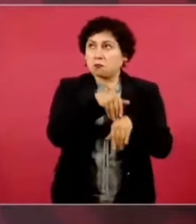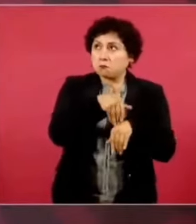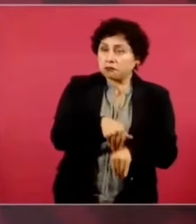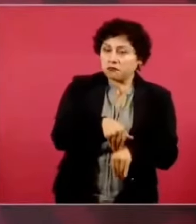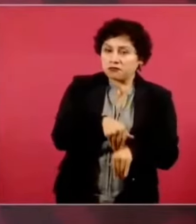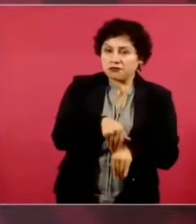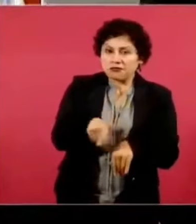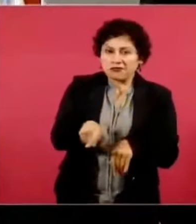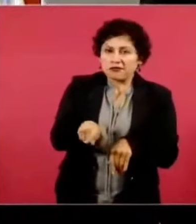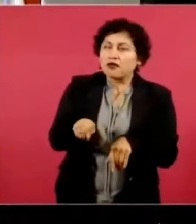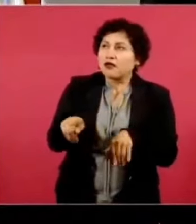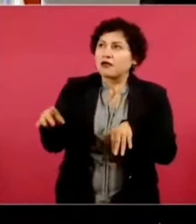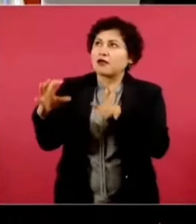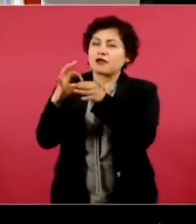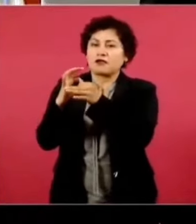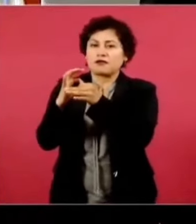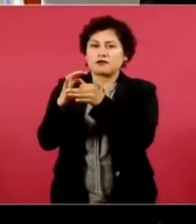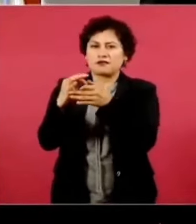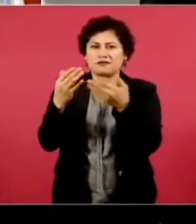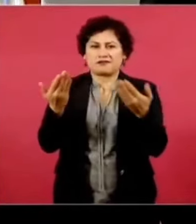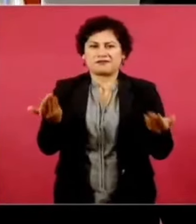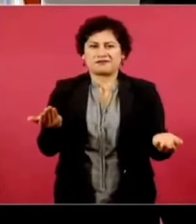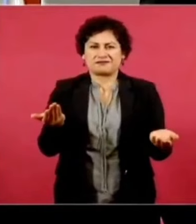Es una paradoja,